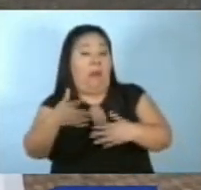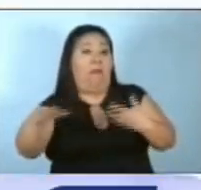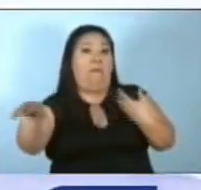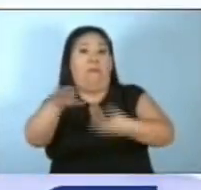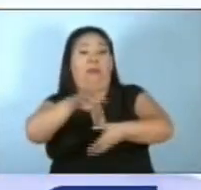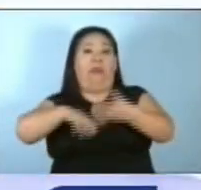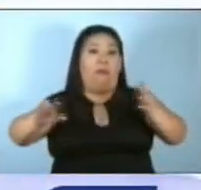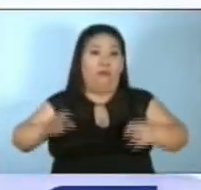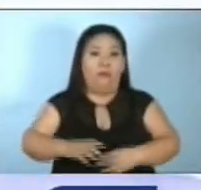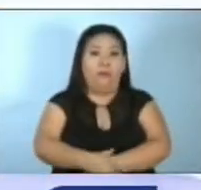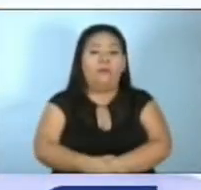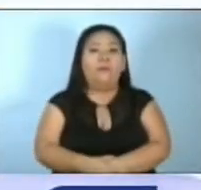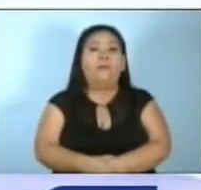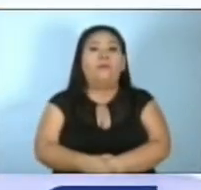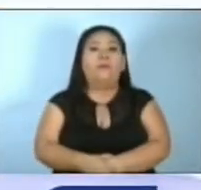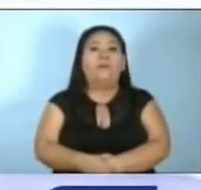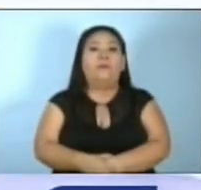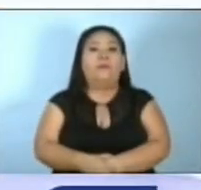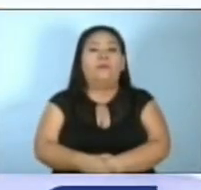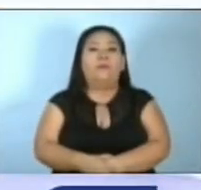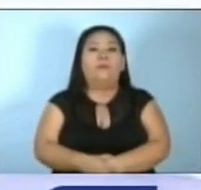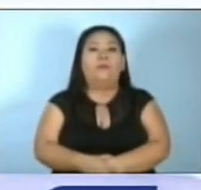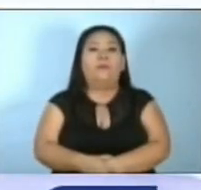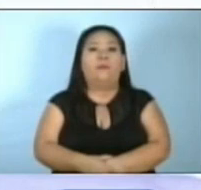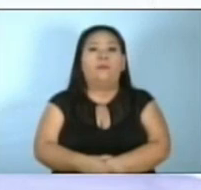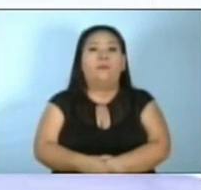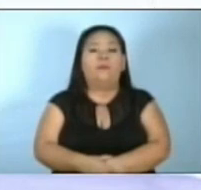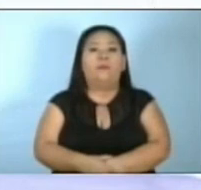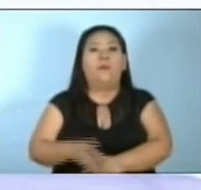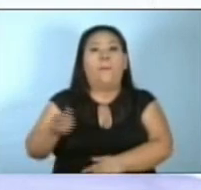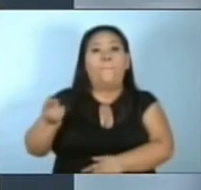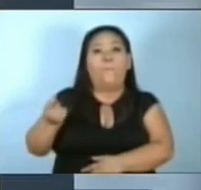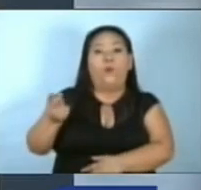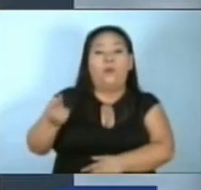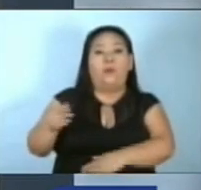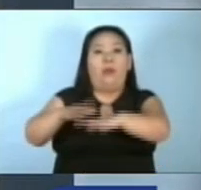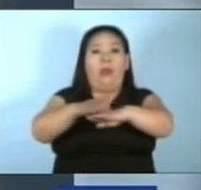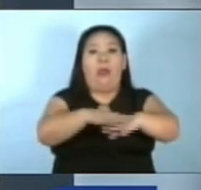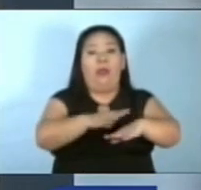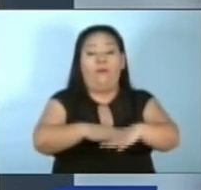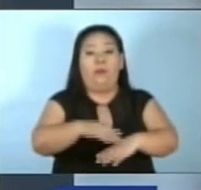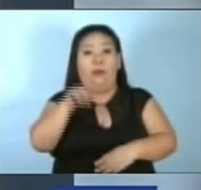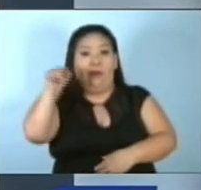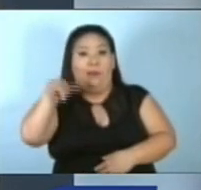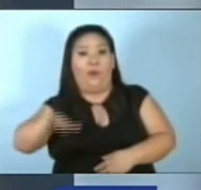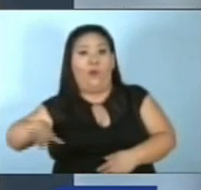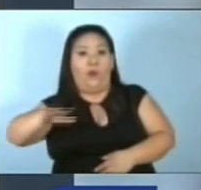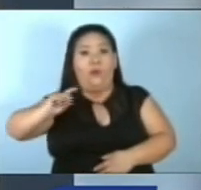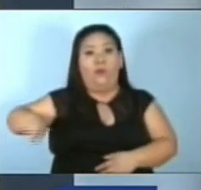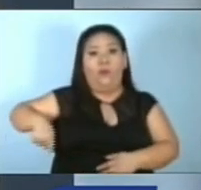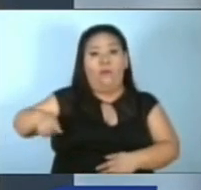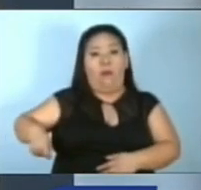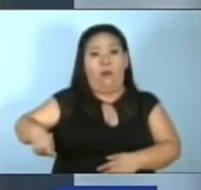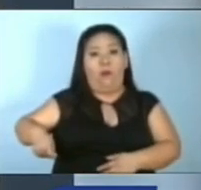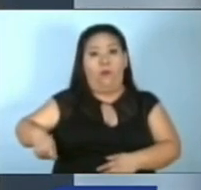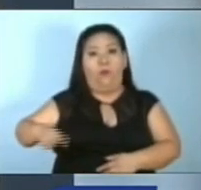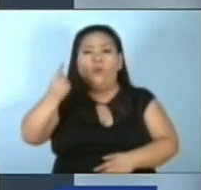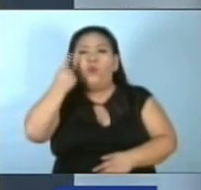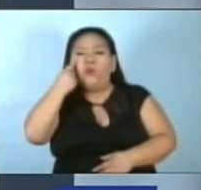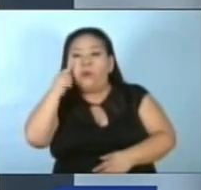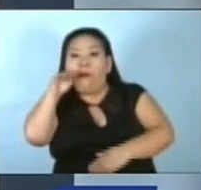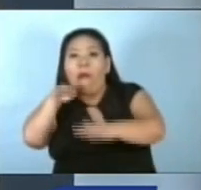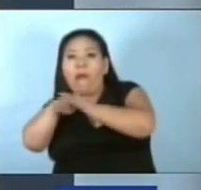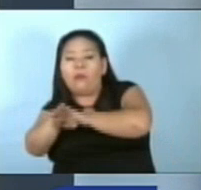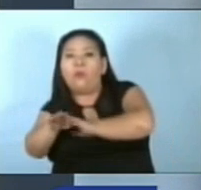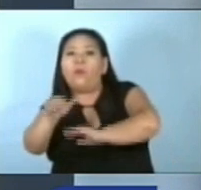siga dando el subsidio a los transportistas, porque muchos le están subiendo la tarifa al bus. ¿Estaría